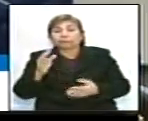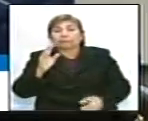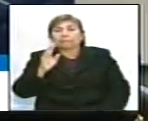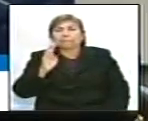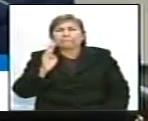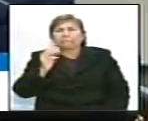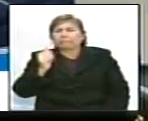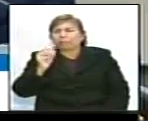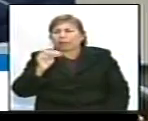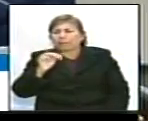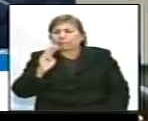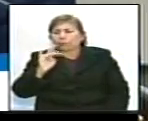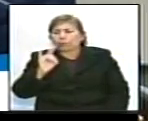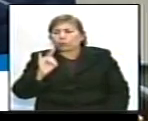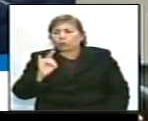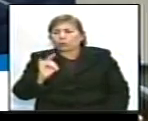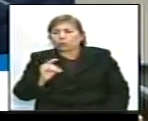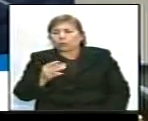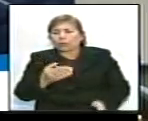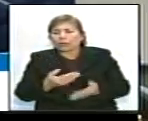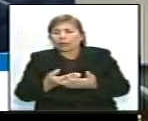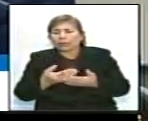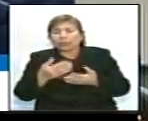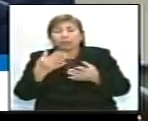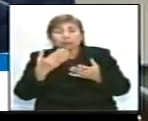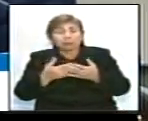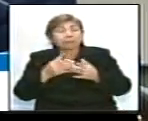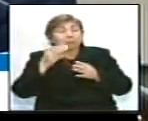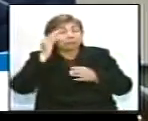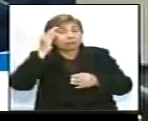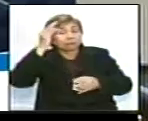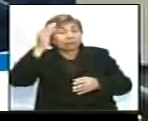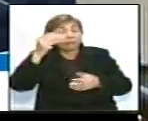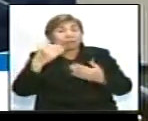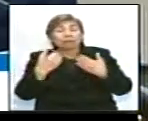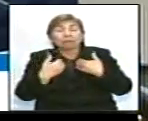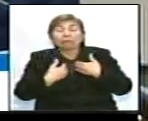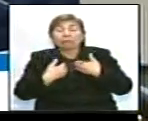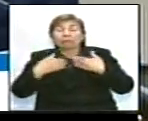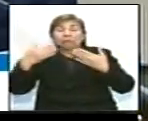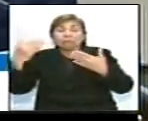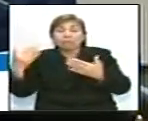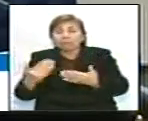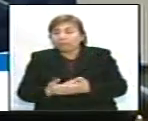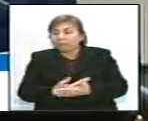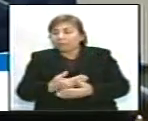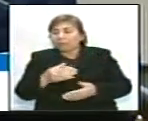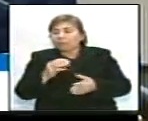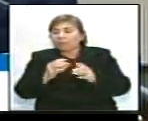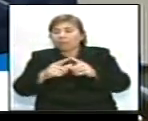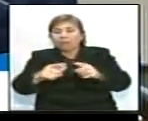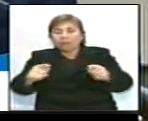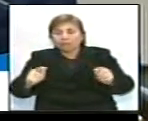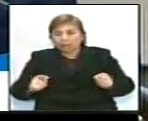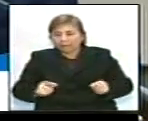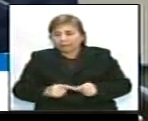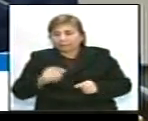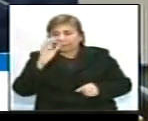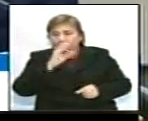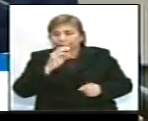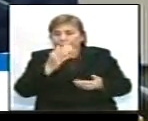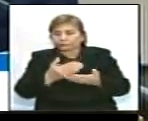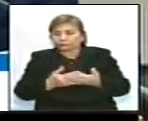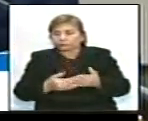el frijol. Entonces creemos que ahí hay oportunidades, pero necesitamos tener este enfoque de gestión del territorio, buscando una